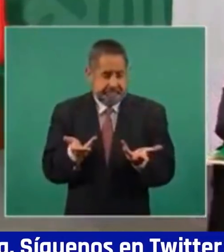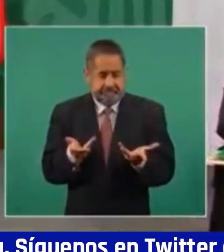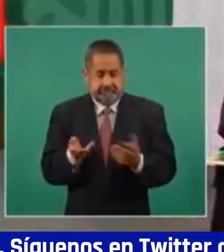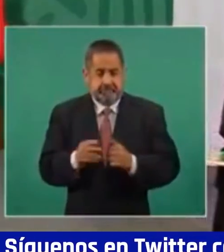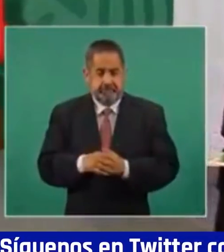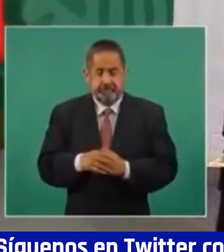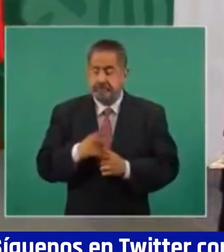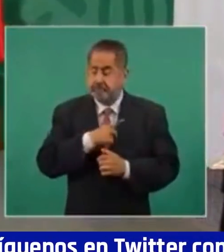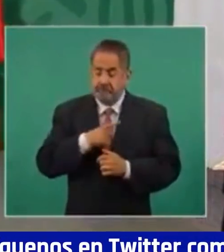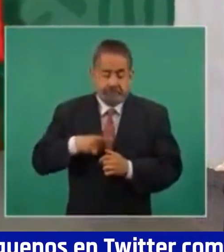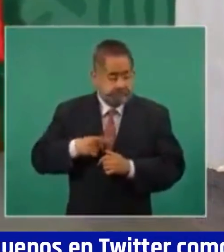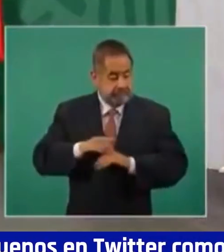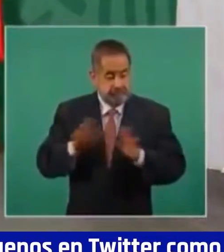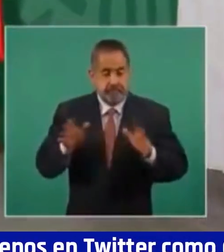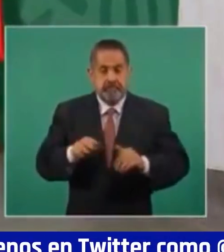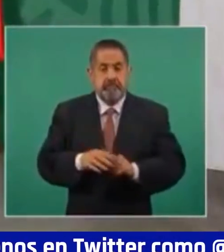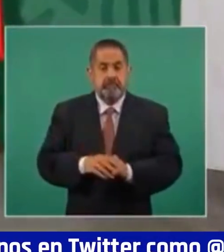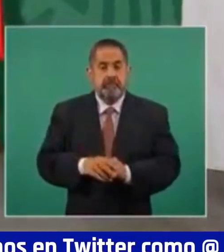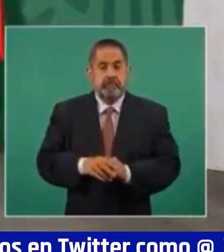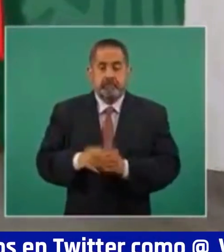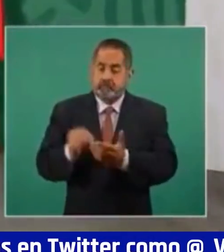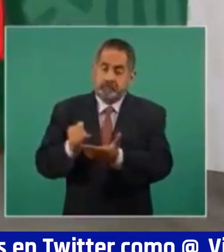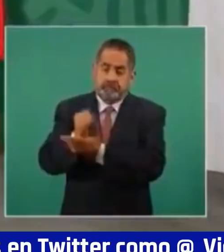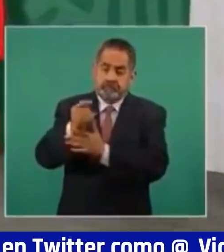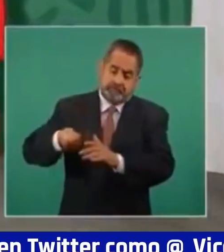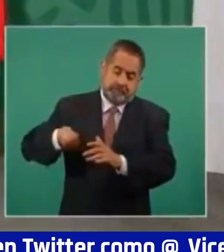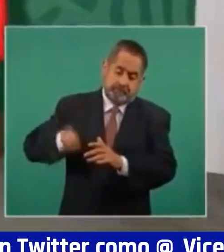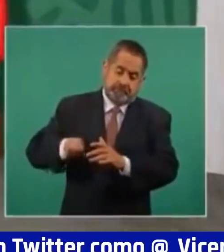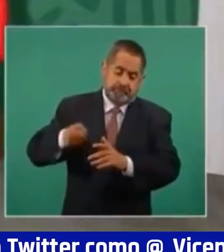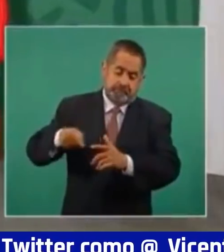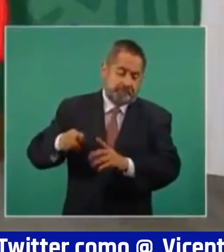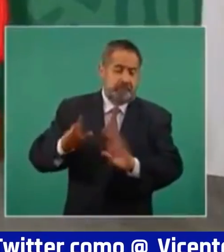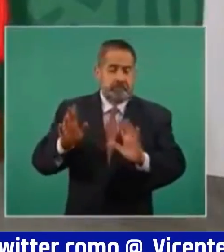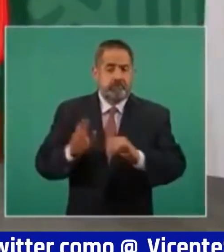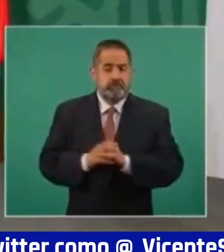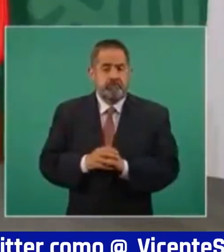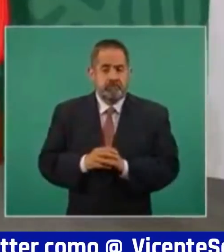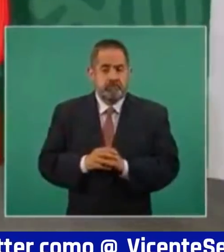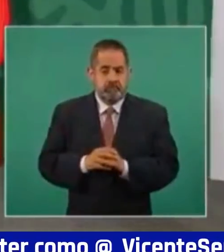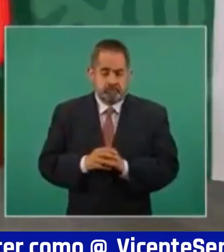y tienen que resolver, está